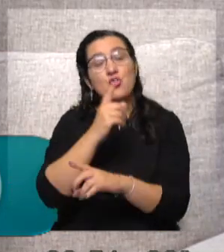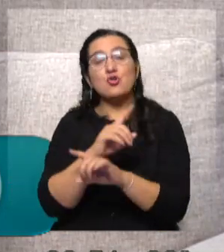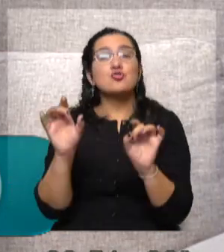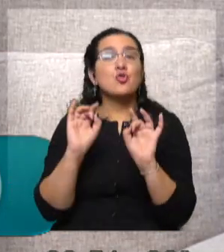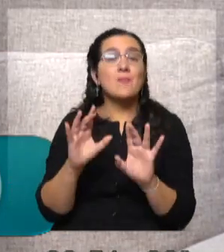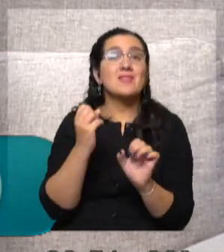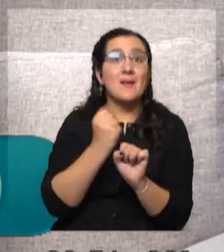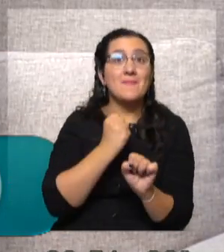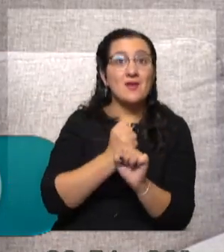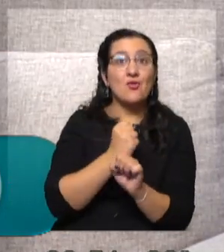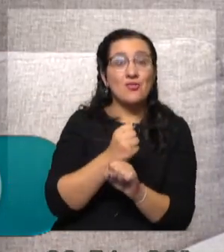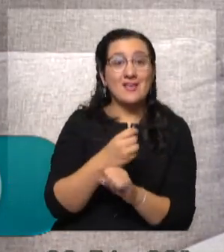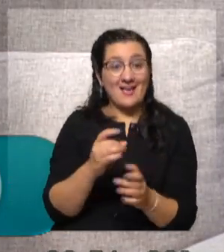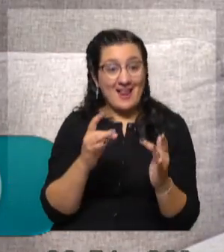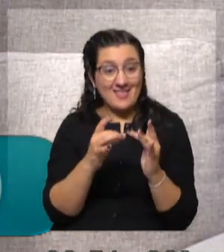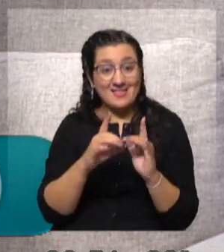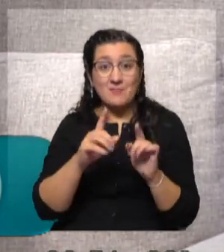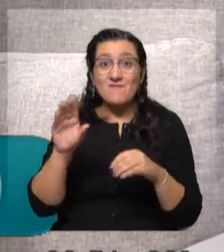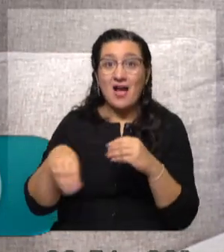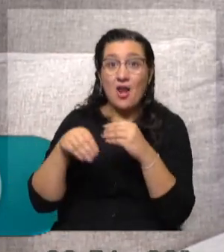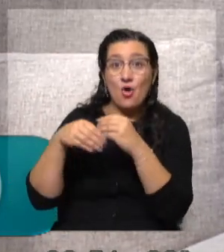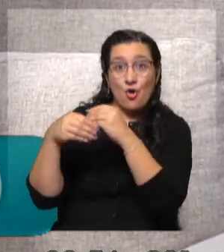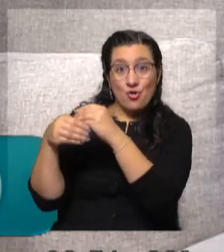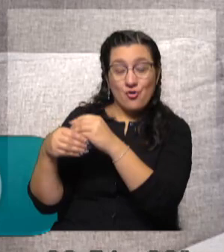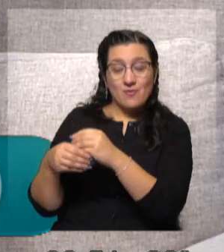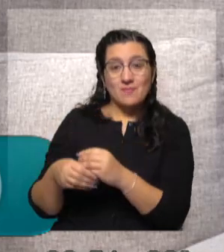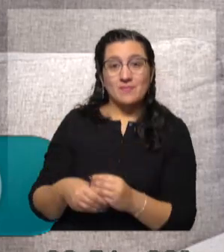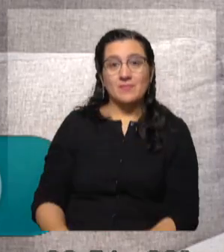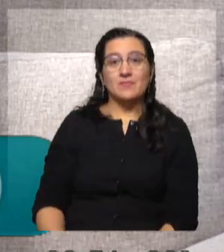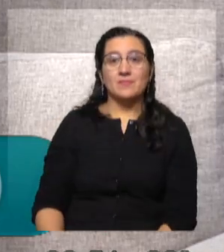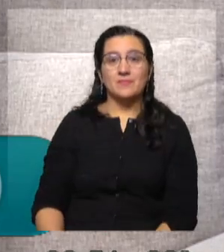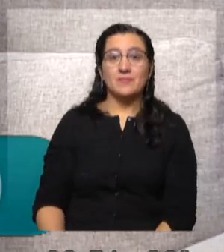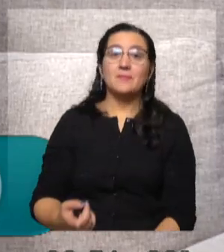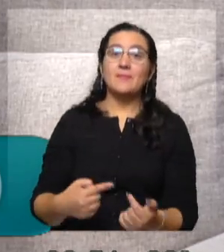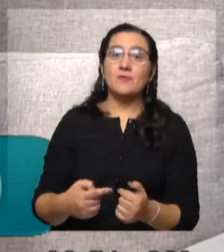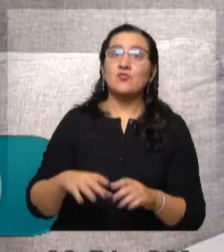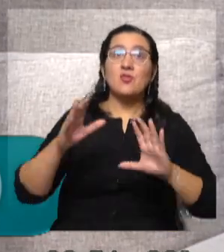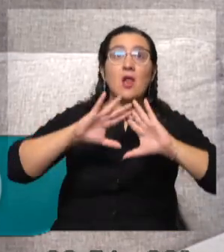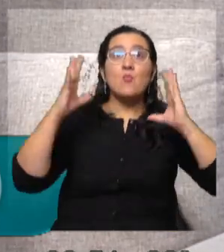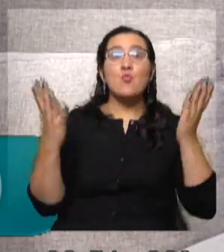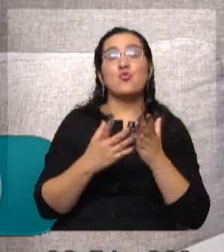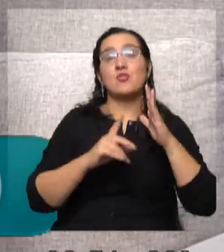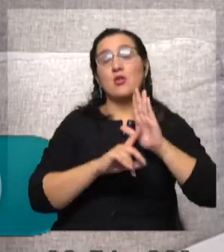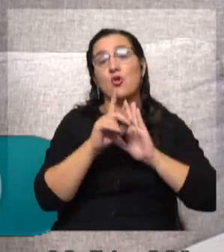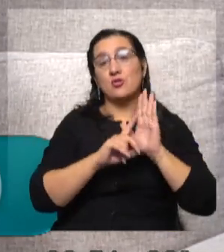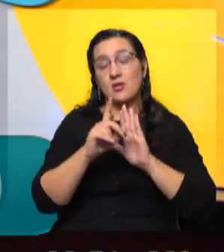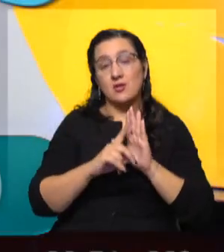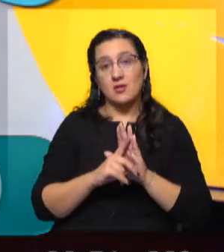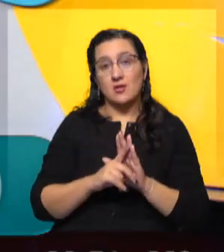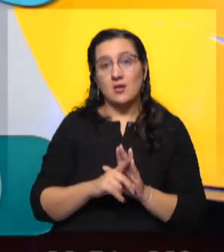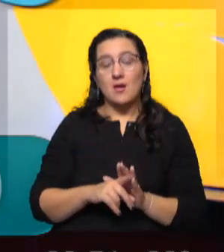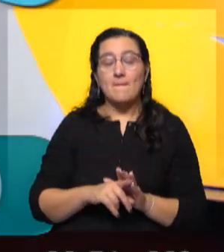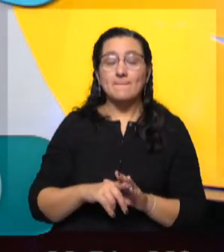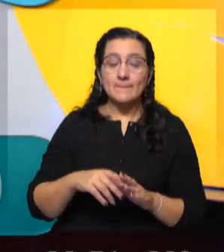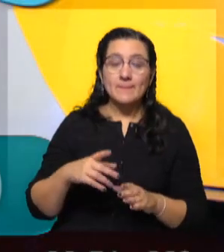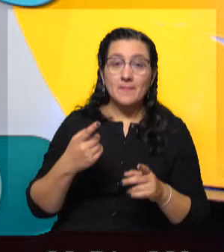calidad sino valor agregado porque si no solo nos dedicamos a vender materias primas Entonces el mundo del Norte el mundo ricer prima es carne